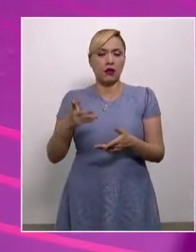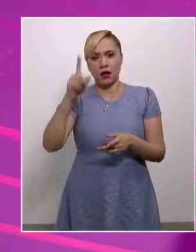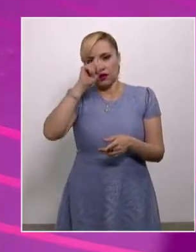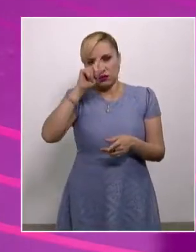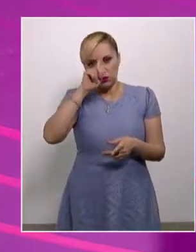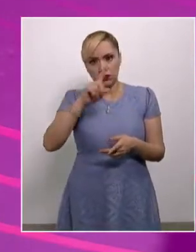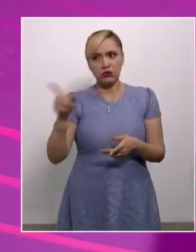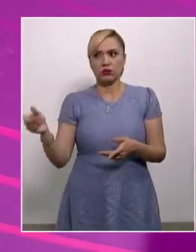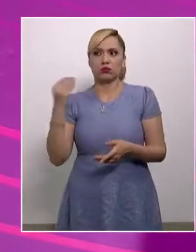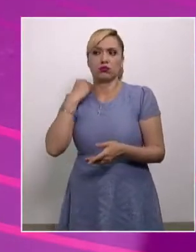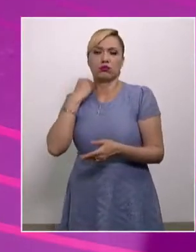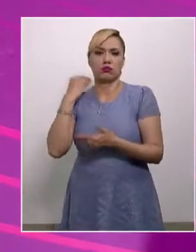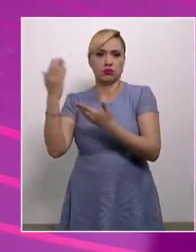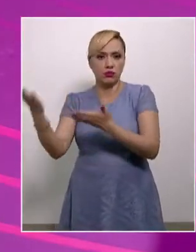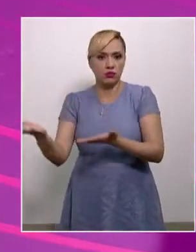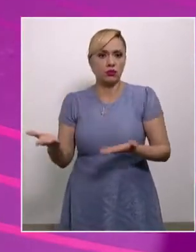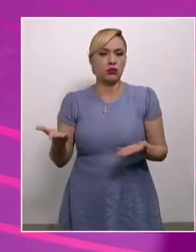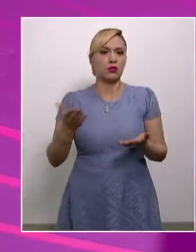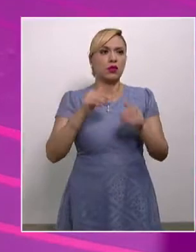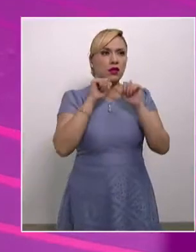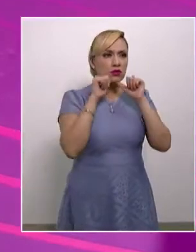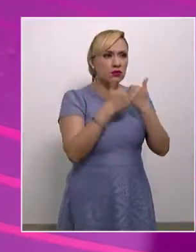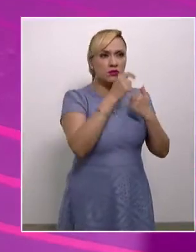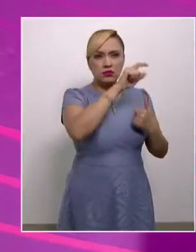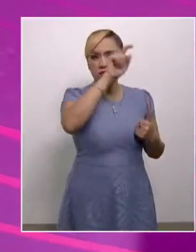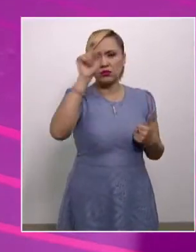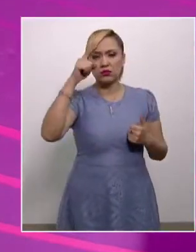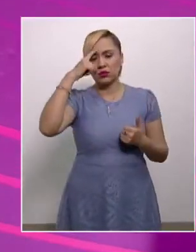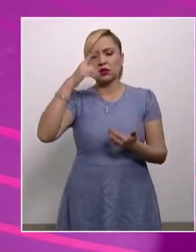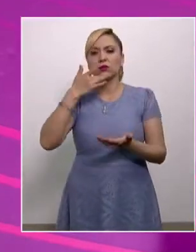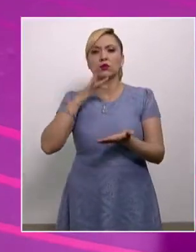asesoría jurídica, como lo hace IMUMI y otras tantas organizaciones,